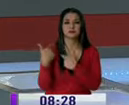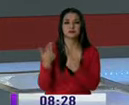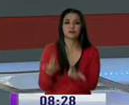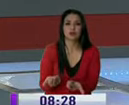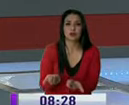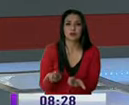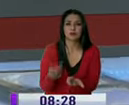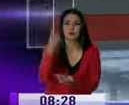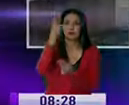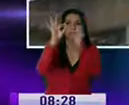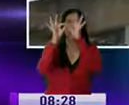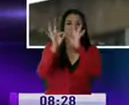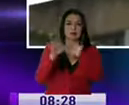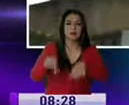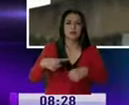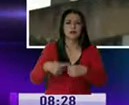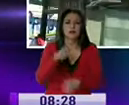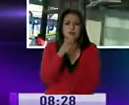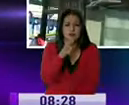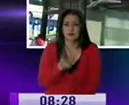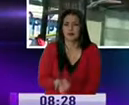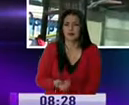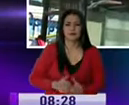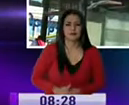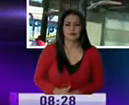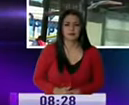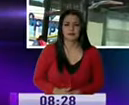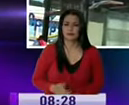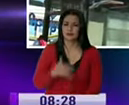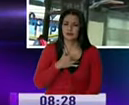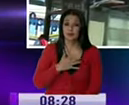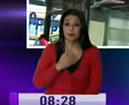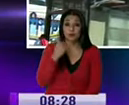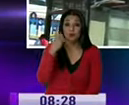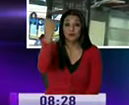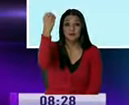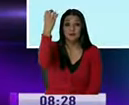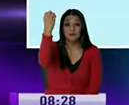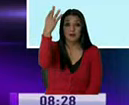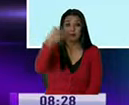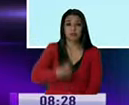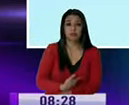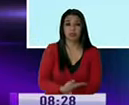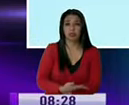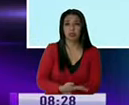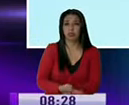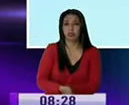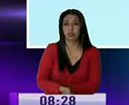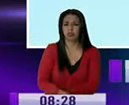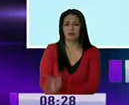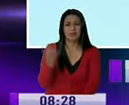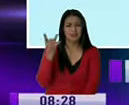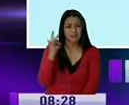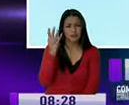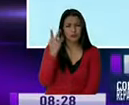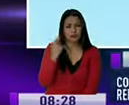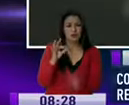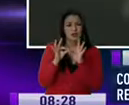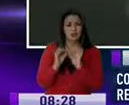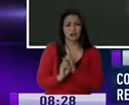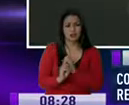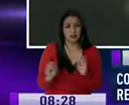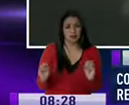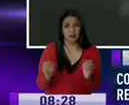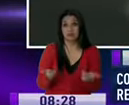de mirar estas cosas en Quito, ¿no? O sea, lamentablemente, un semáforo en malas condiciones, como está esta, lo que realiza o